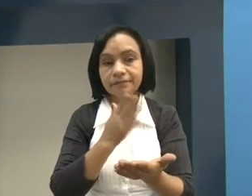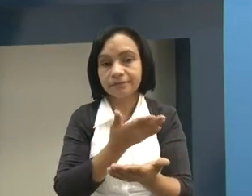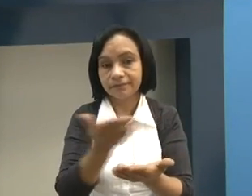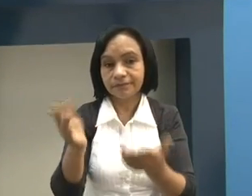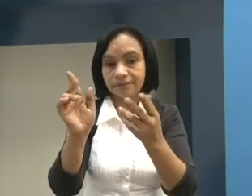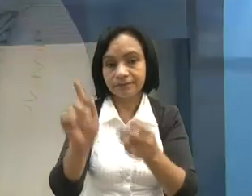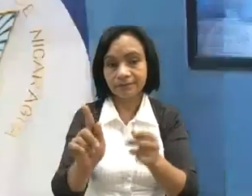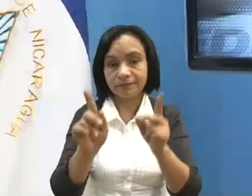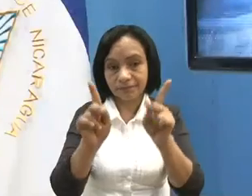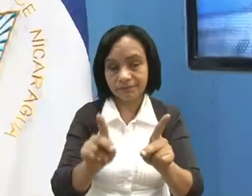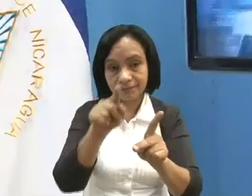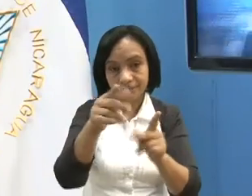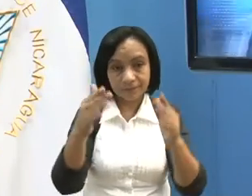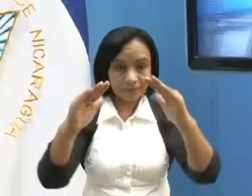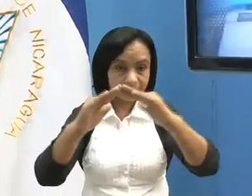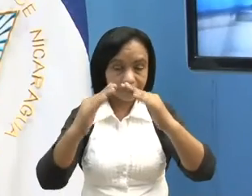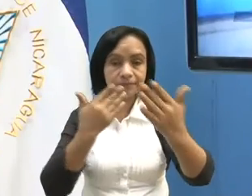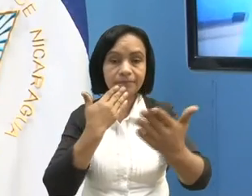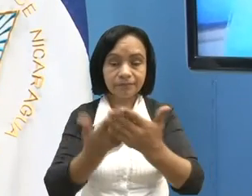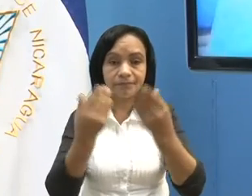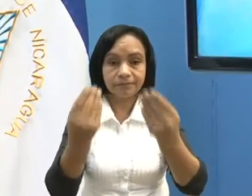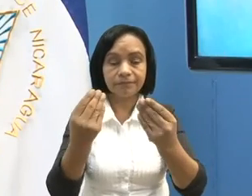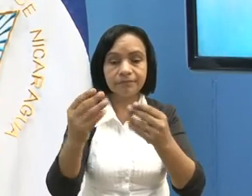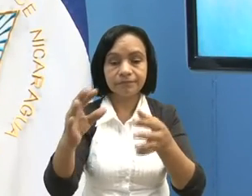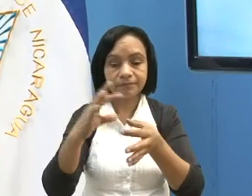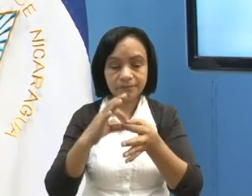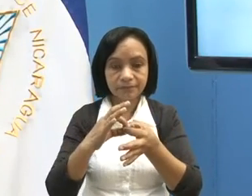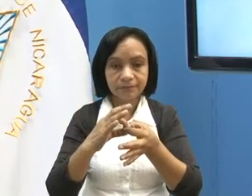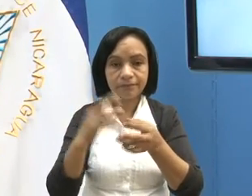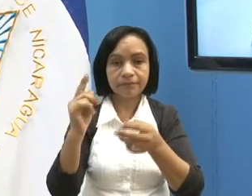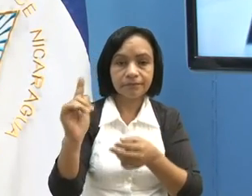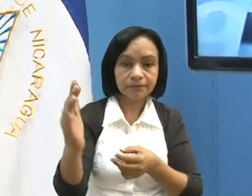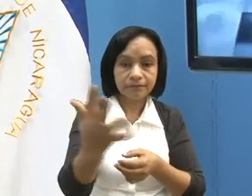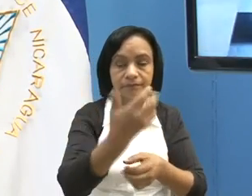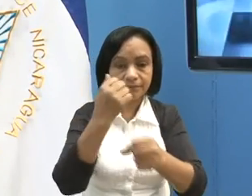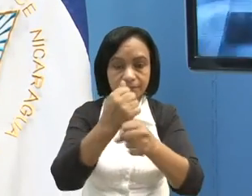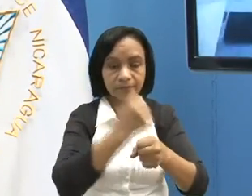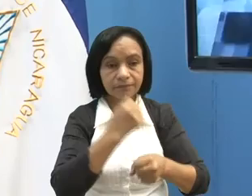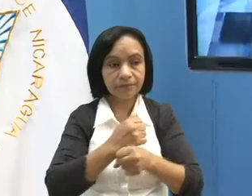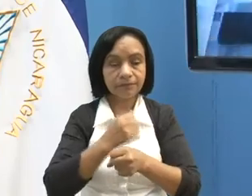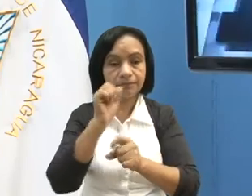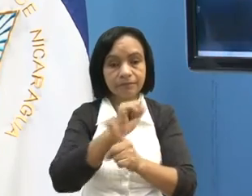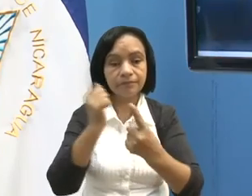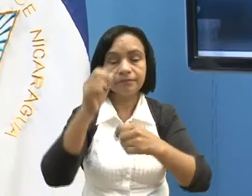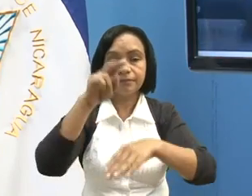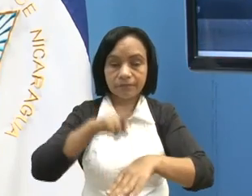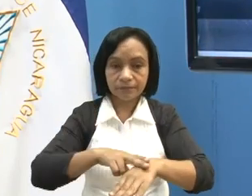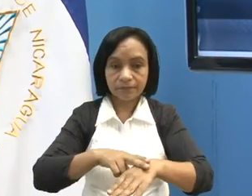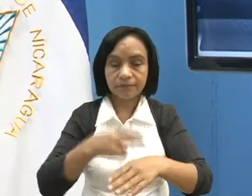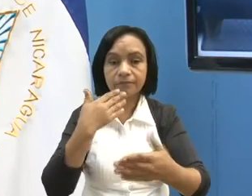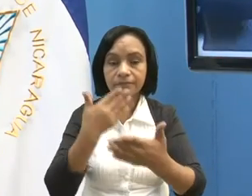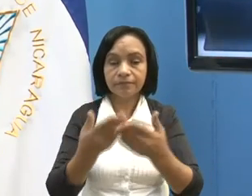audiencia. Y usted que esté en su hogar también, muchísimas gracias por habernos acompañado. A nombre de todo el equipo que hace posible la transmisión de su programa desde el Parlamento,